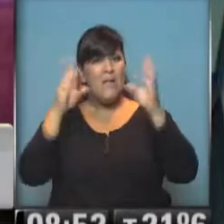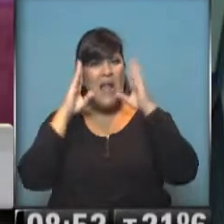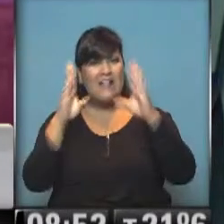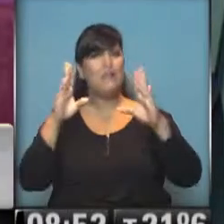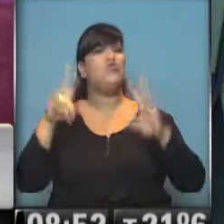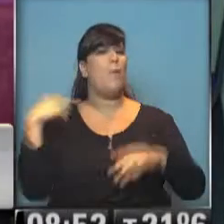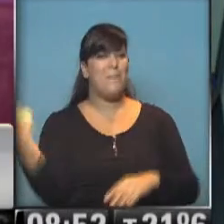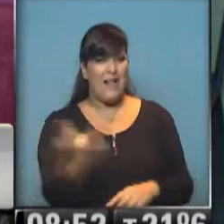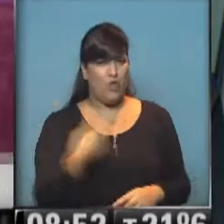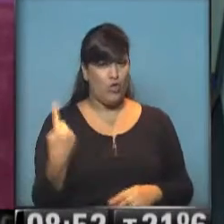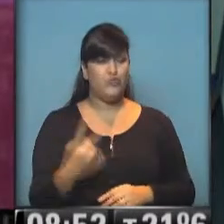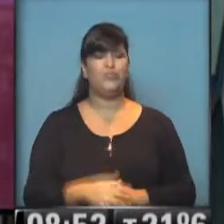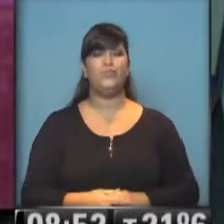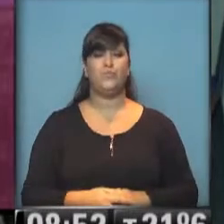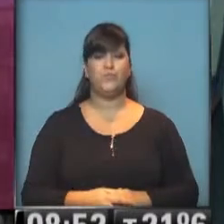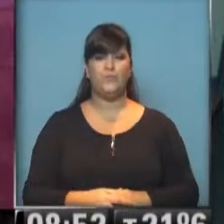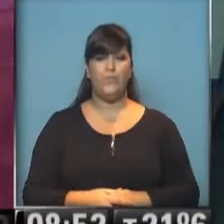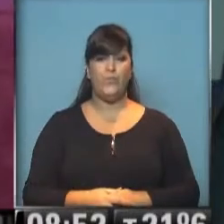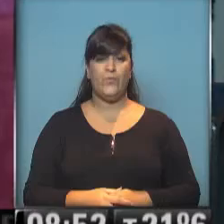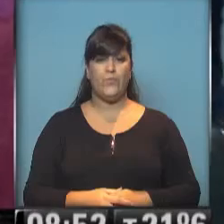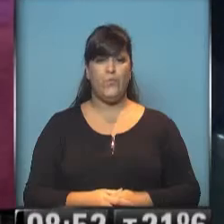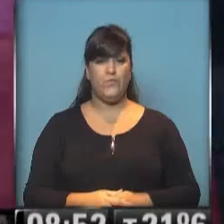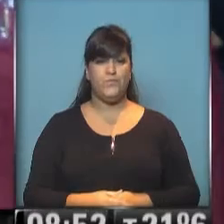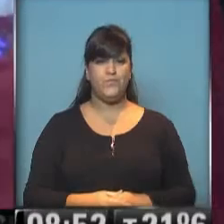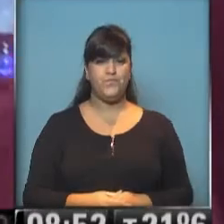integral una apuesta fuerte